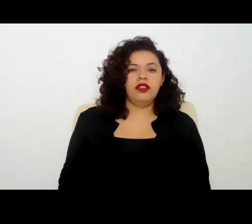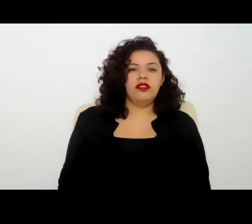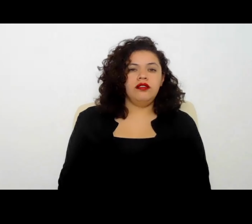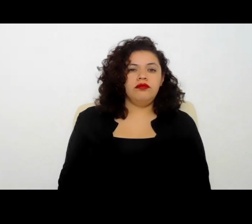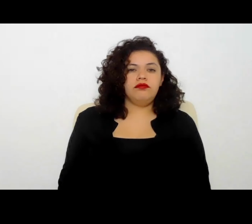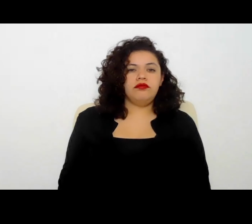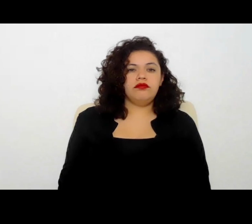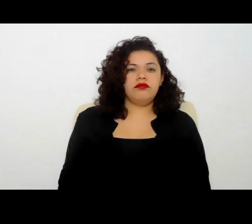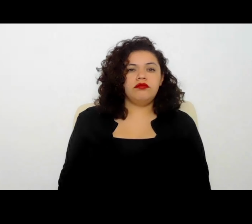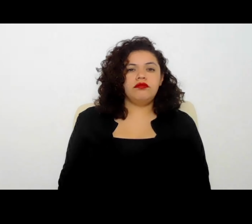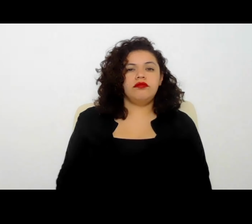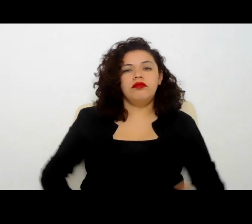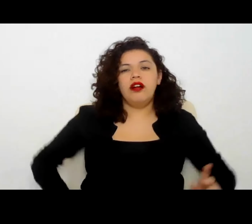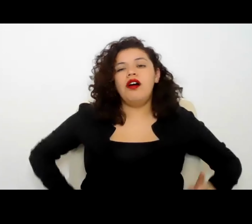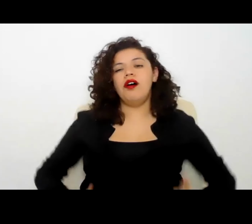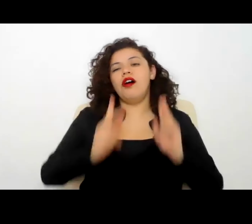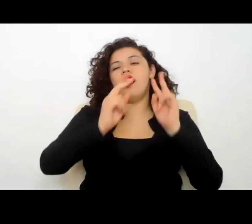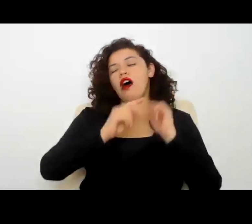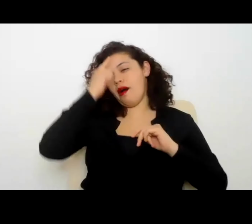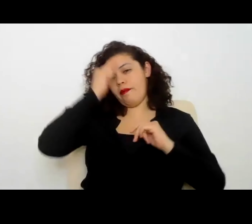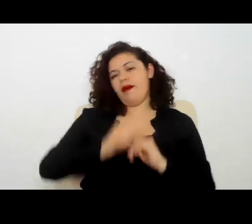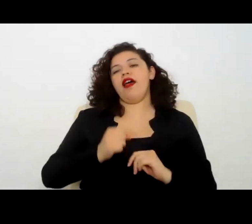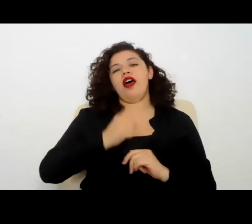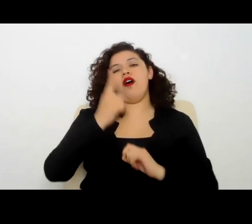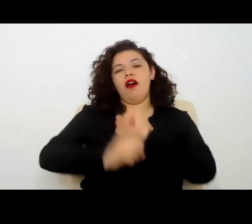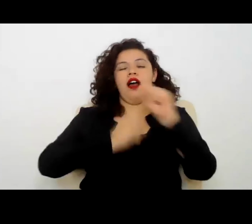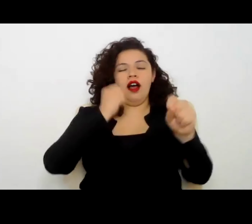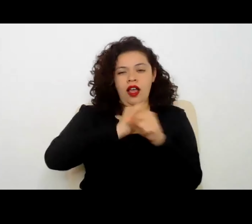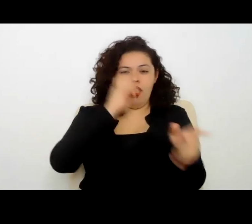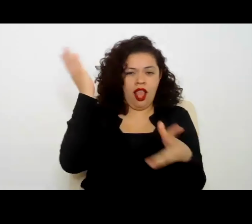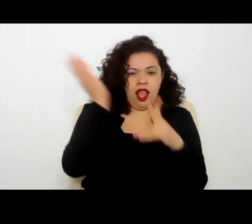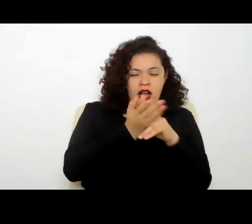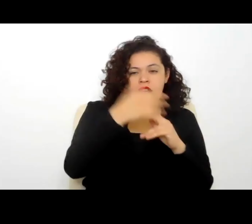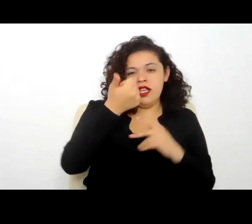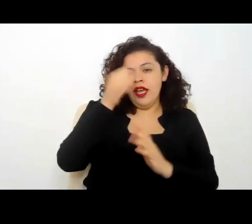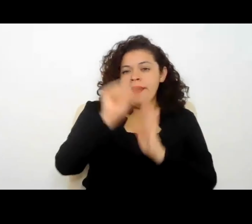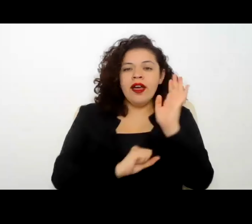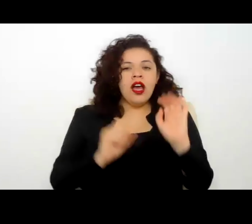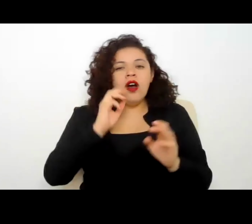de un ejercicio fiscal, o sea, el cierre de un año, no te interrumpe esos 6 meses.